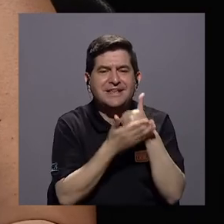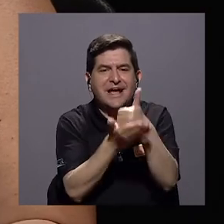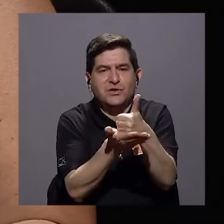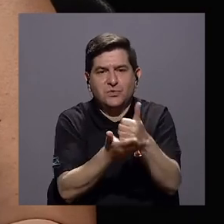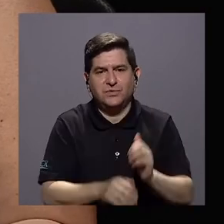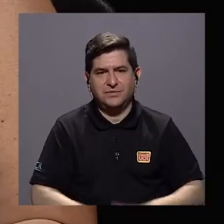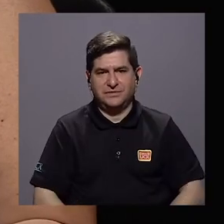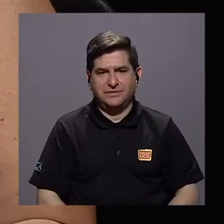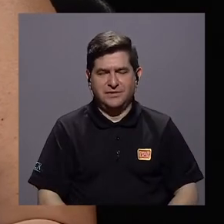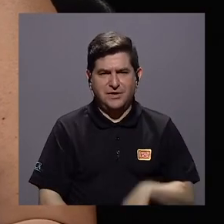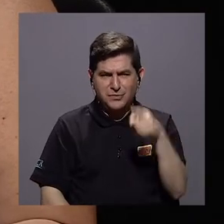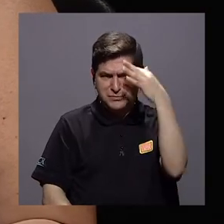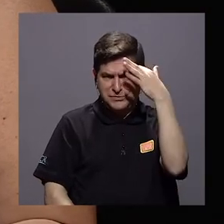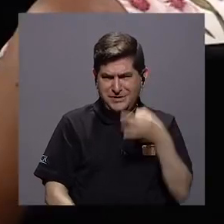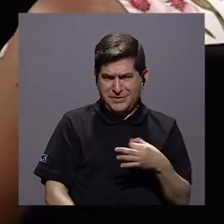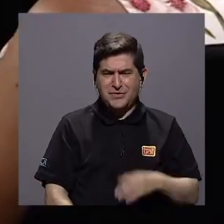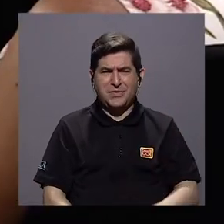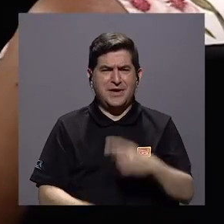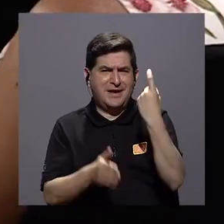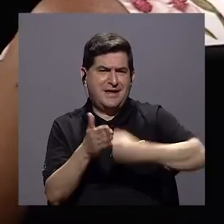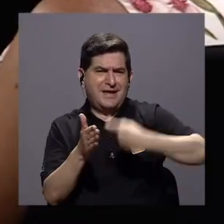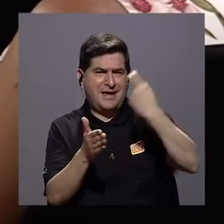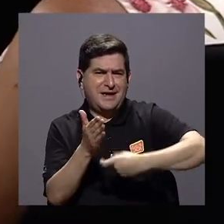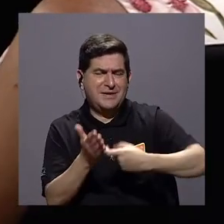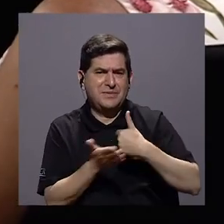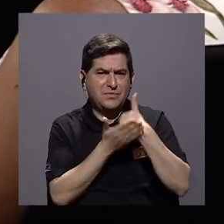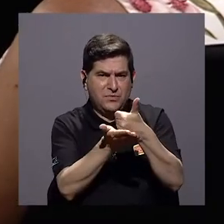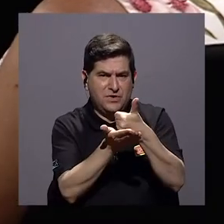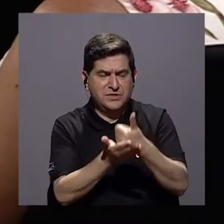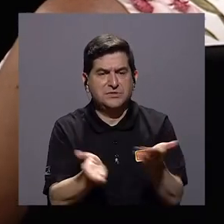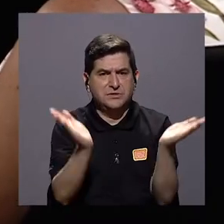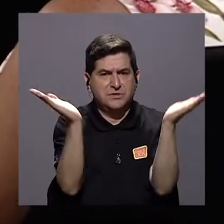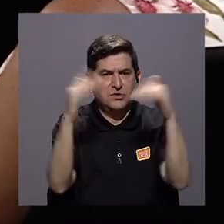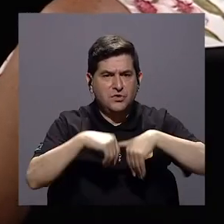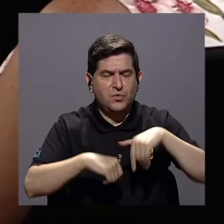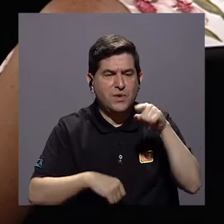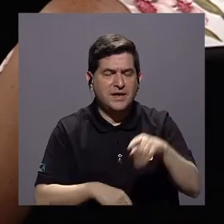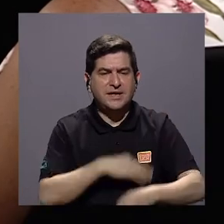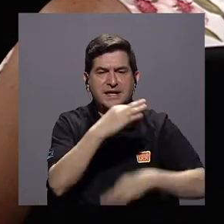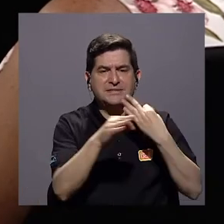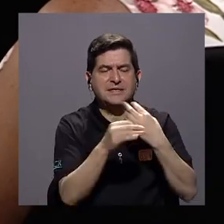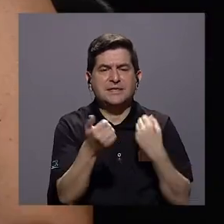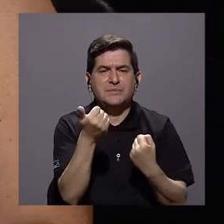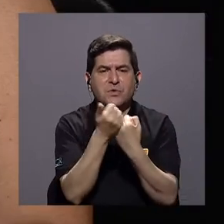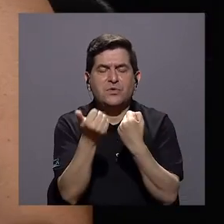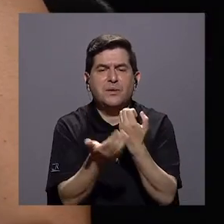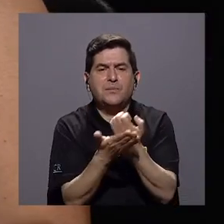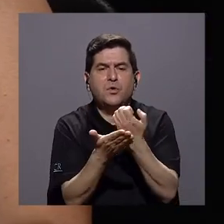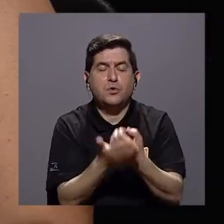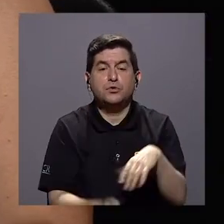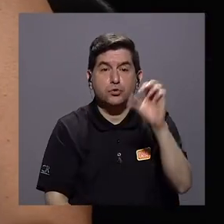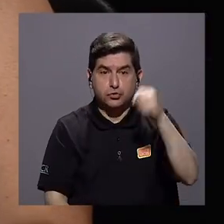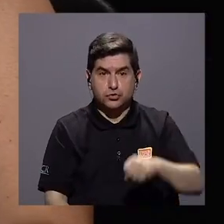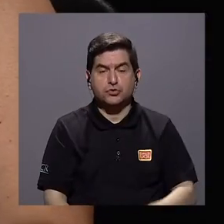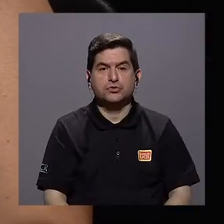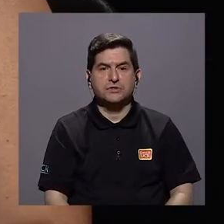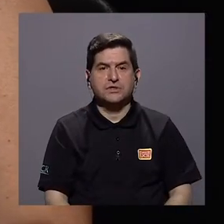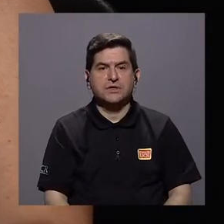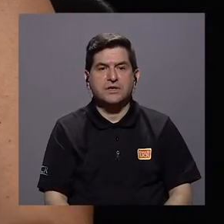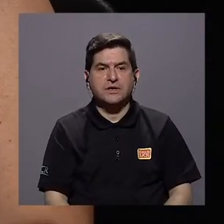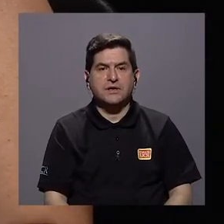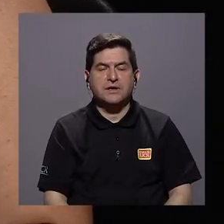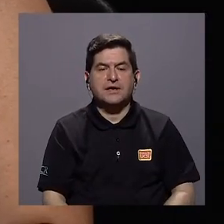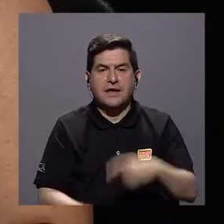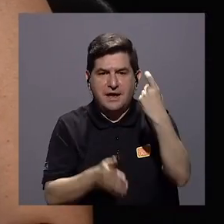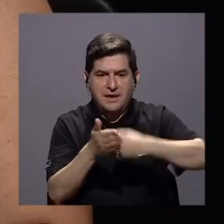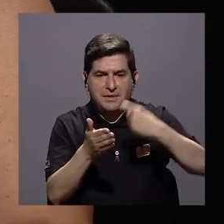herramientas. Entonces. ¿Pero usted no cree que el arancel ayuda en materia de que no exista ese subsidio? Claro que sí. Uh-huh. El arancel ayuda